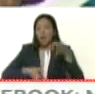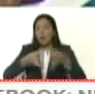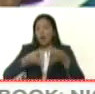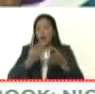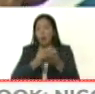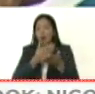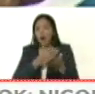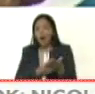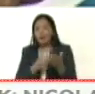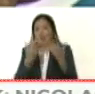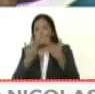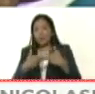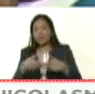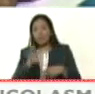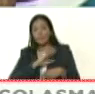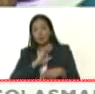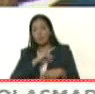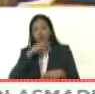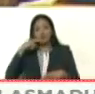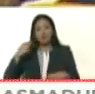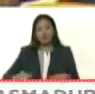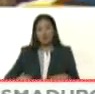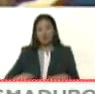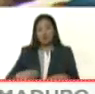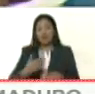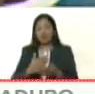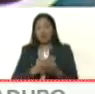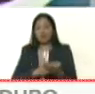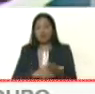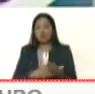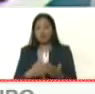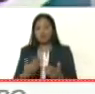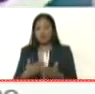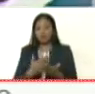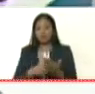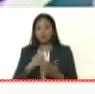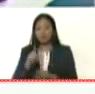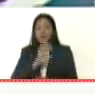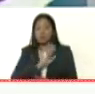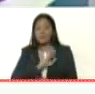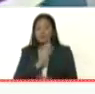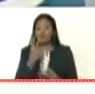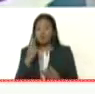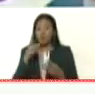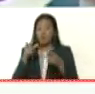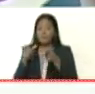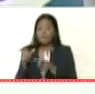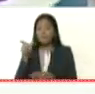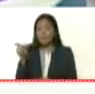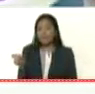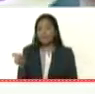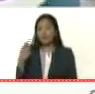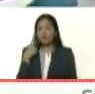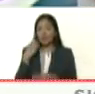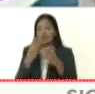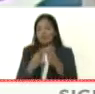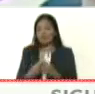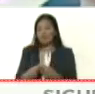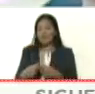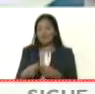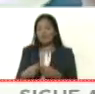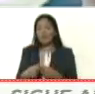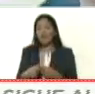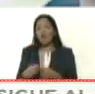la empresa petrolera rusa Rosneft y que además es una persona en relación con entidades financieras y